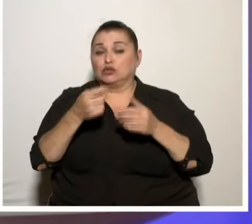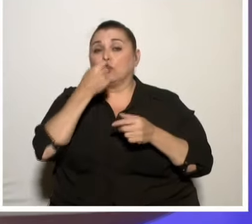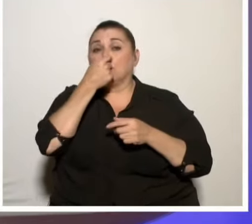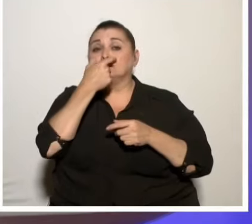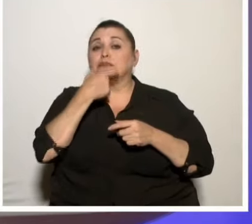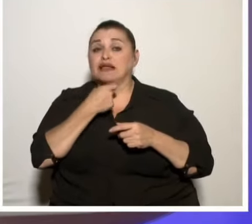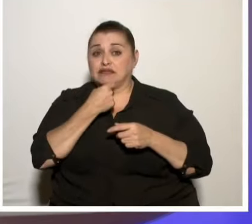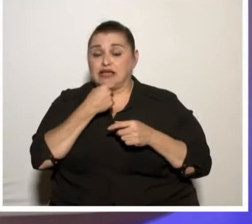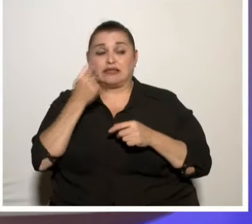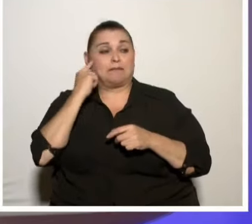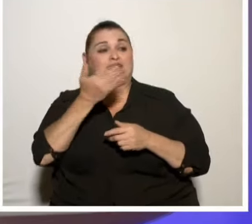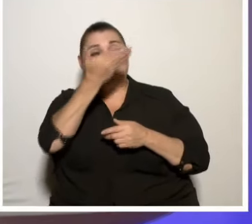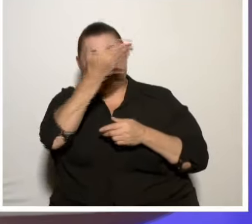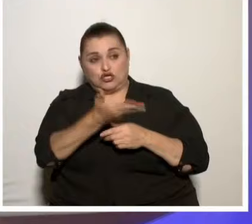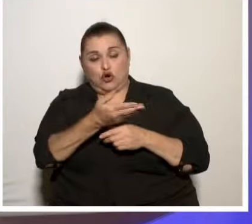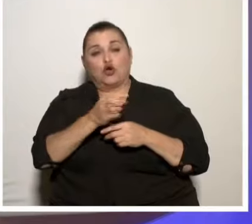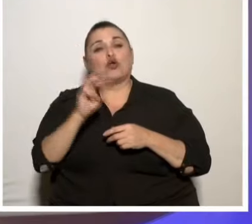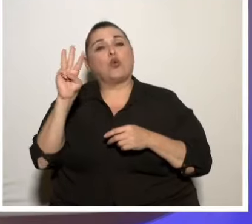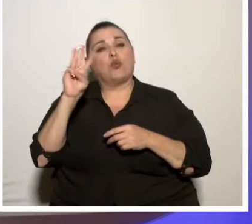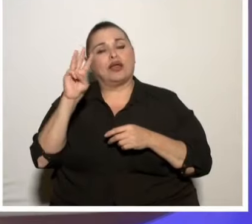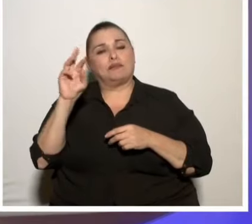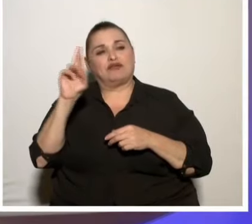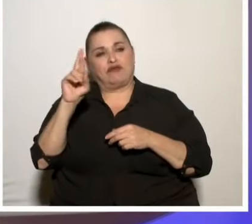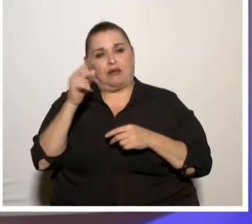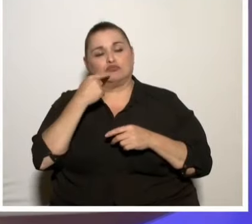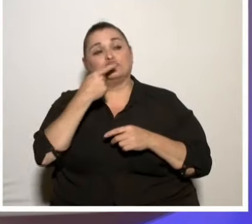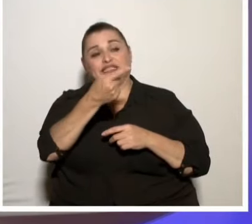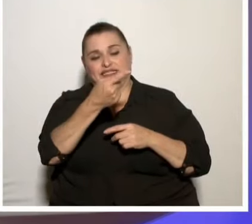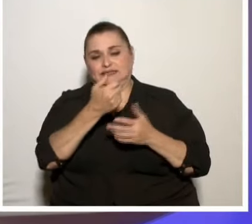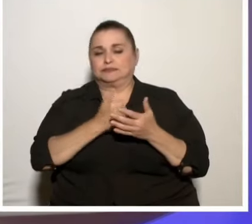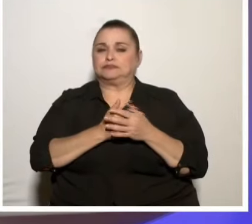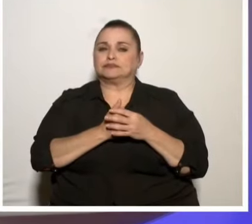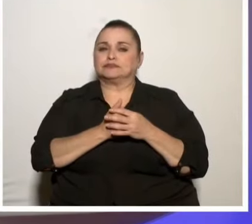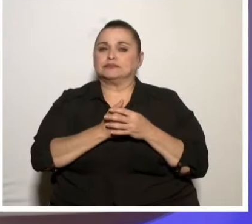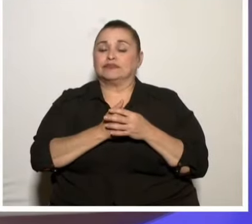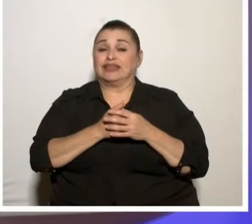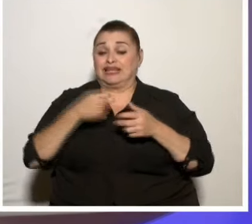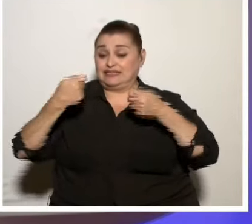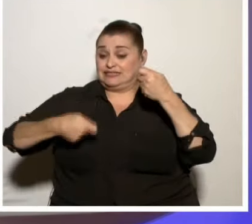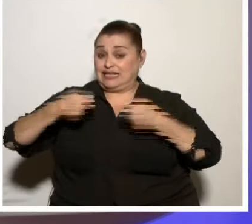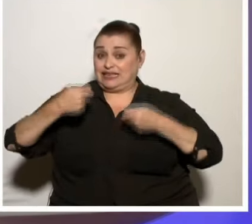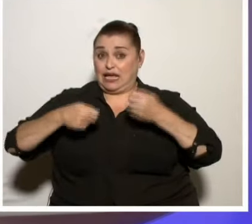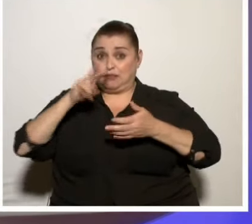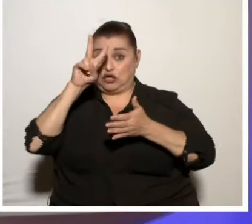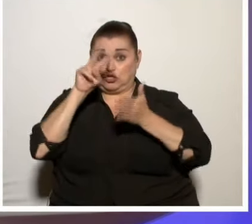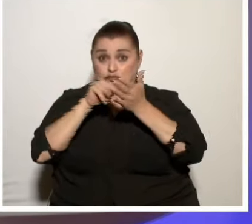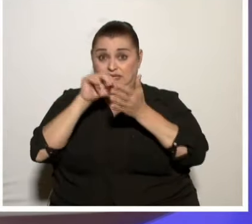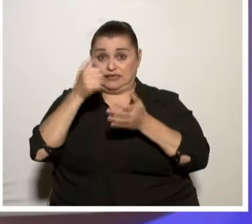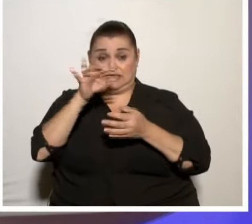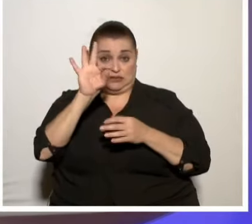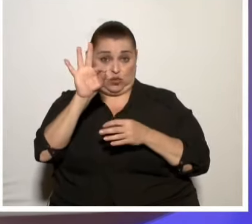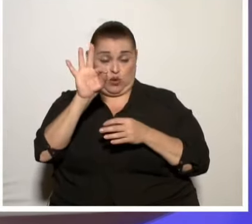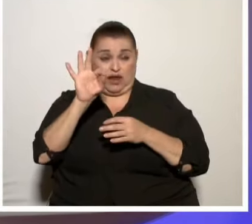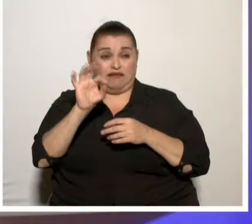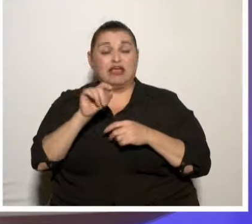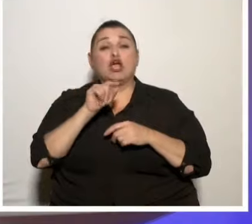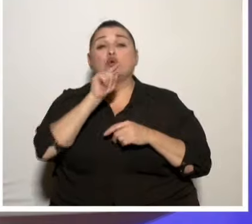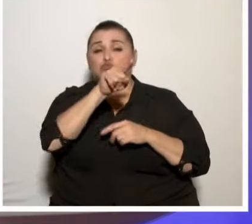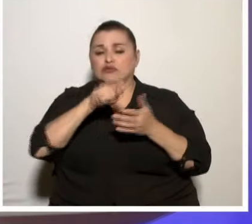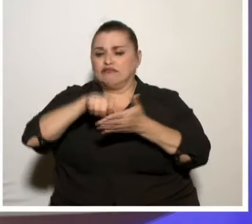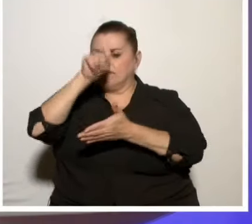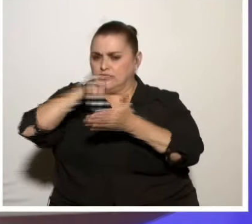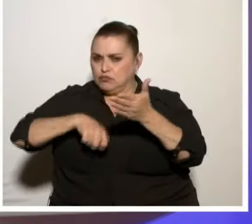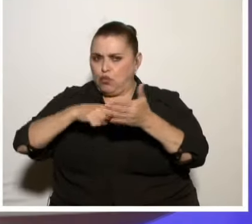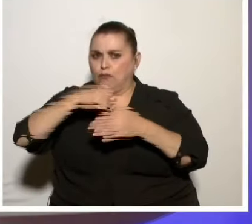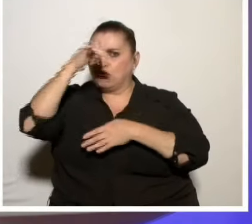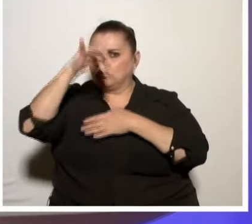Villalta para el señor Welmer Ramos y dice lo siguiente: en septiembre de 2019 usted firmó un proyecto de